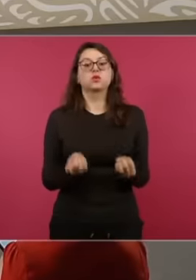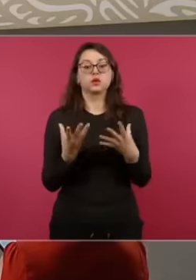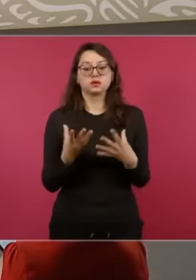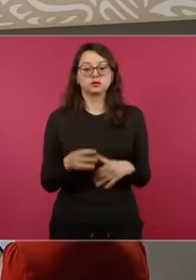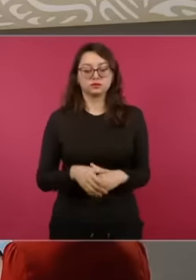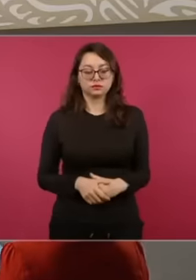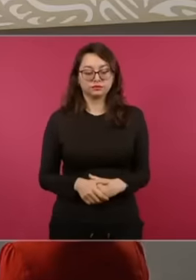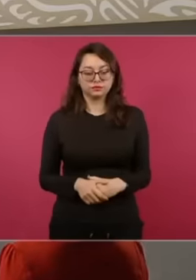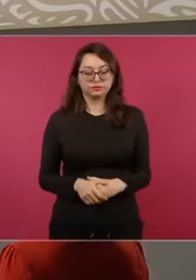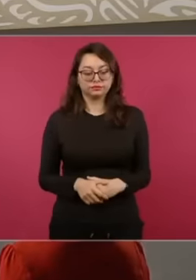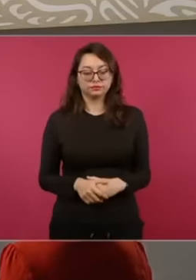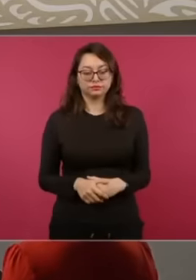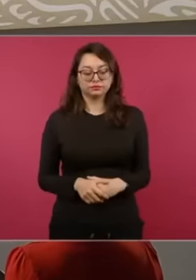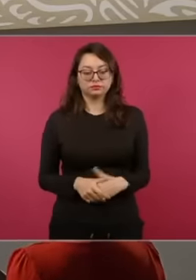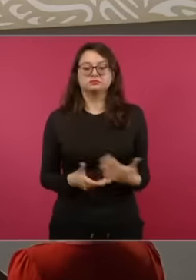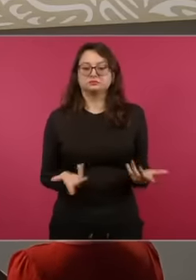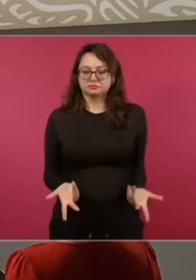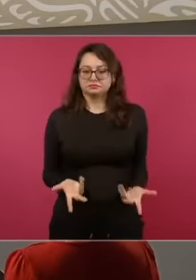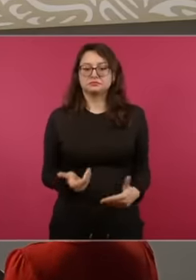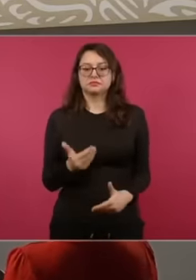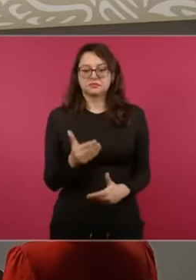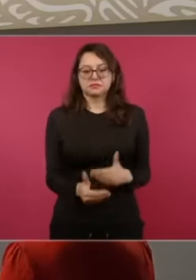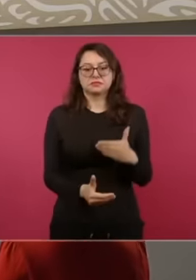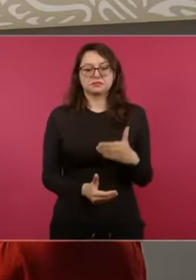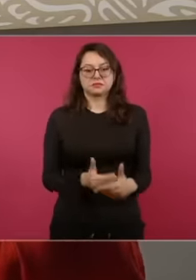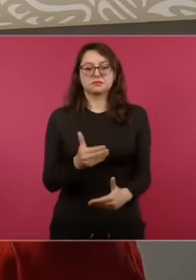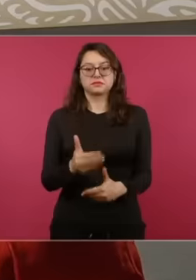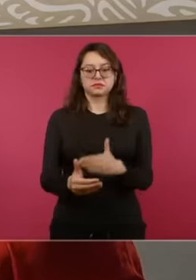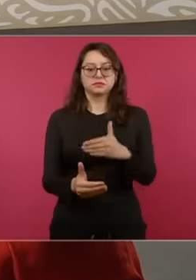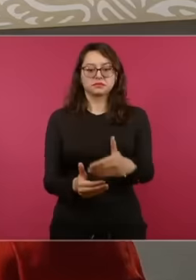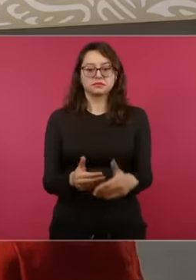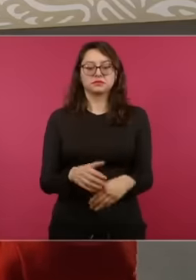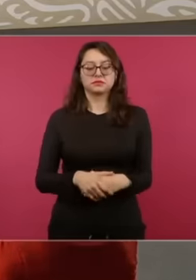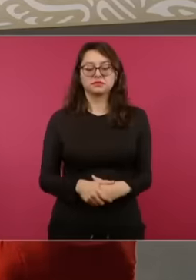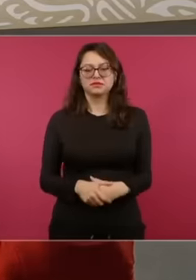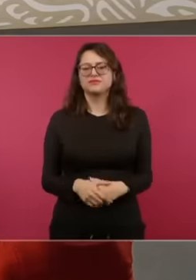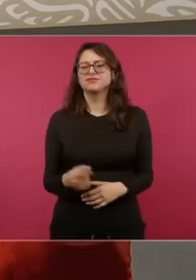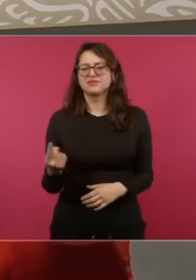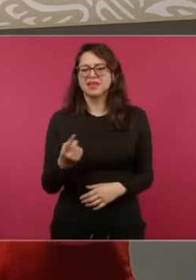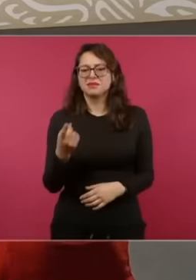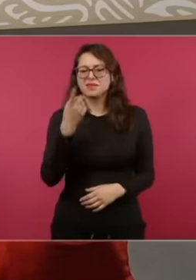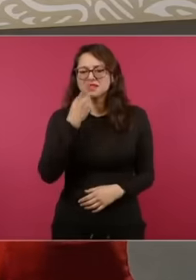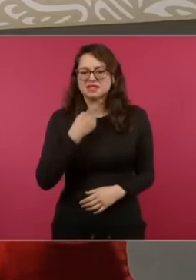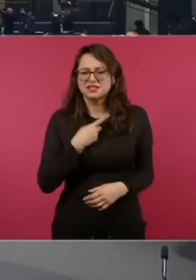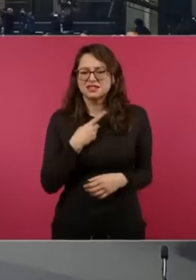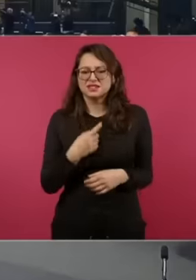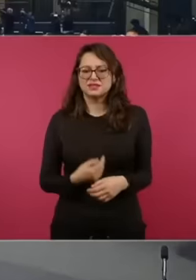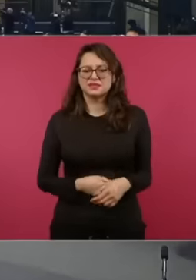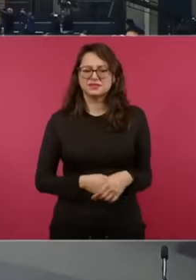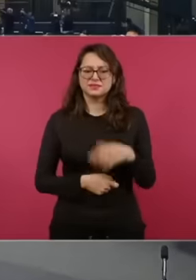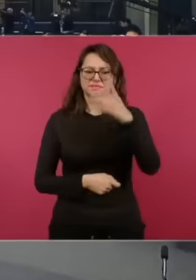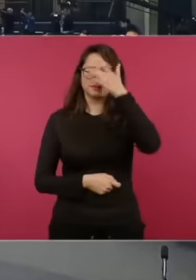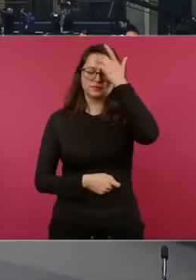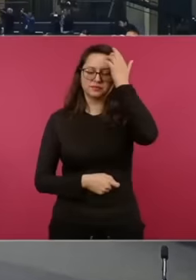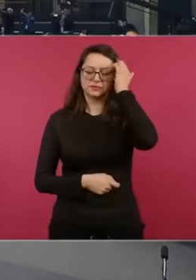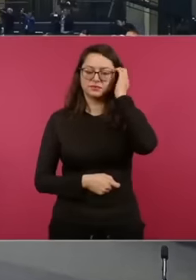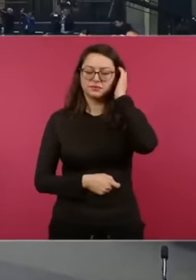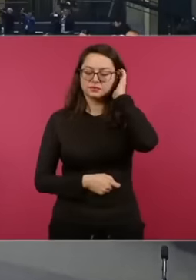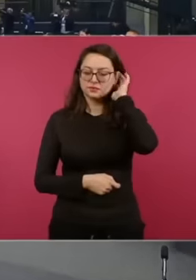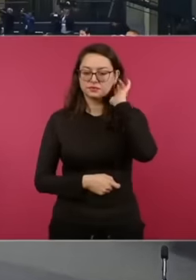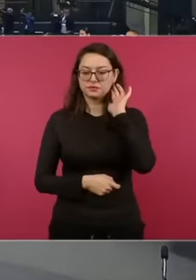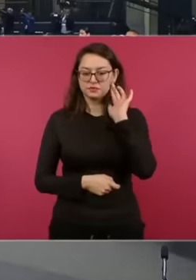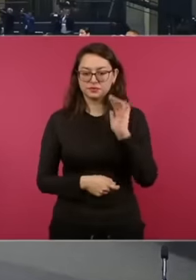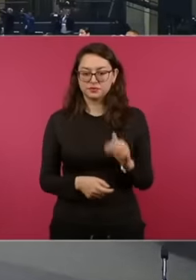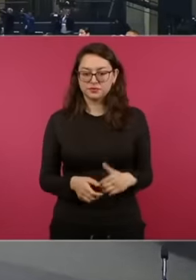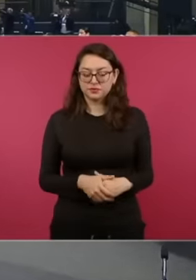Entonces sí hemos avanzado y lo vamos a seguir haciendo. ¿Qué decías? Colombia y Ecuador